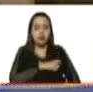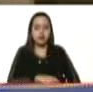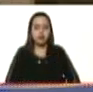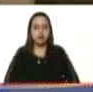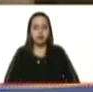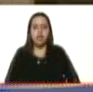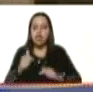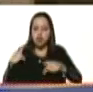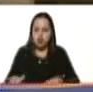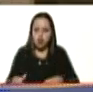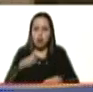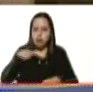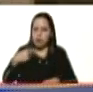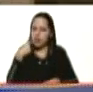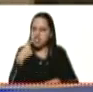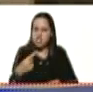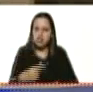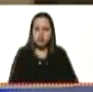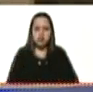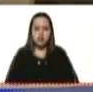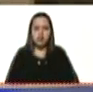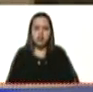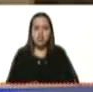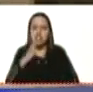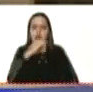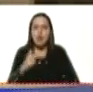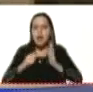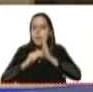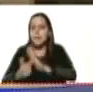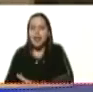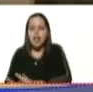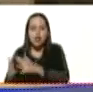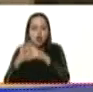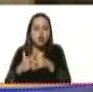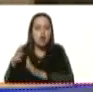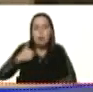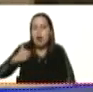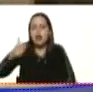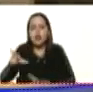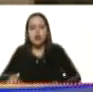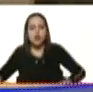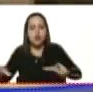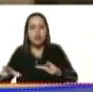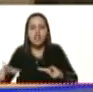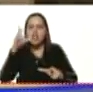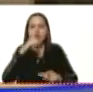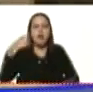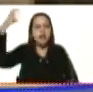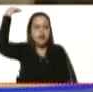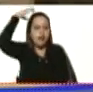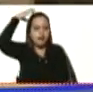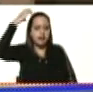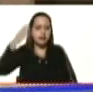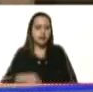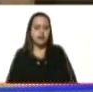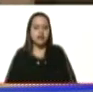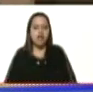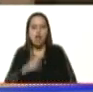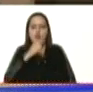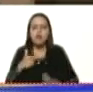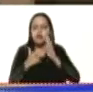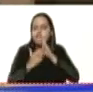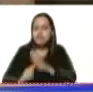Y hoy nosotros podemos decir: sin imperio de ningún tipo, sin rey, sin